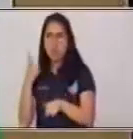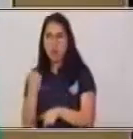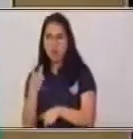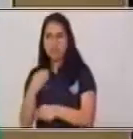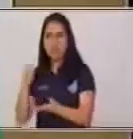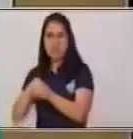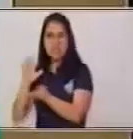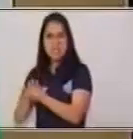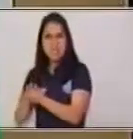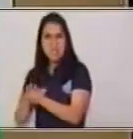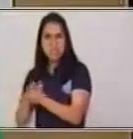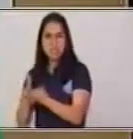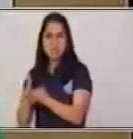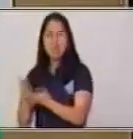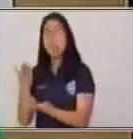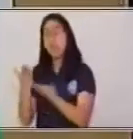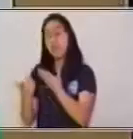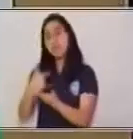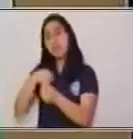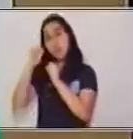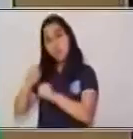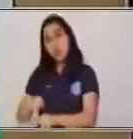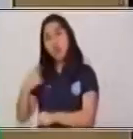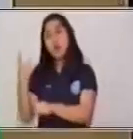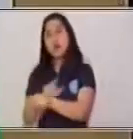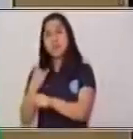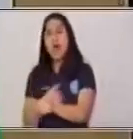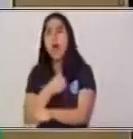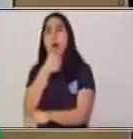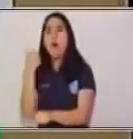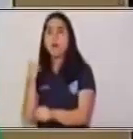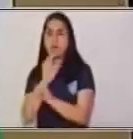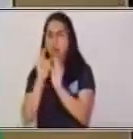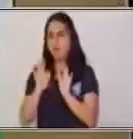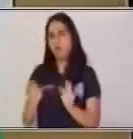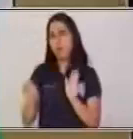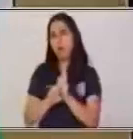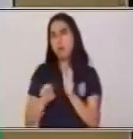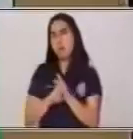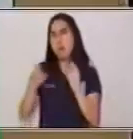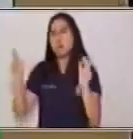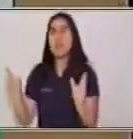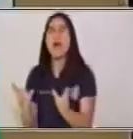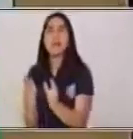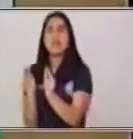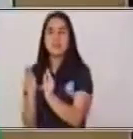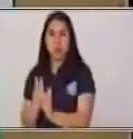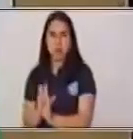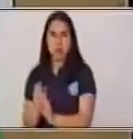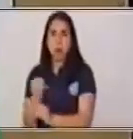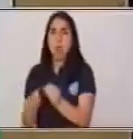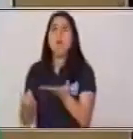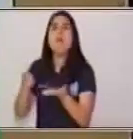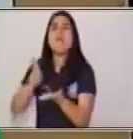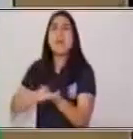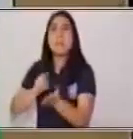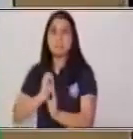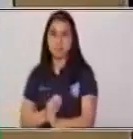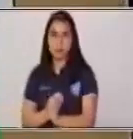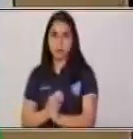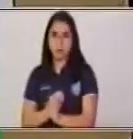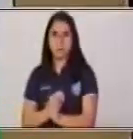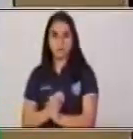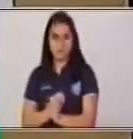o una analogía. Procuremos que si utilizo cita textual al inicio, que no se utilice la cita textual